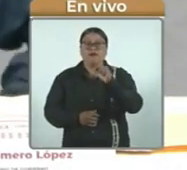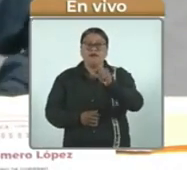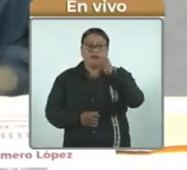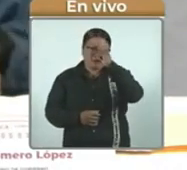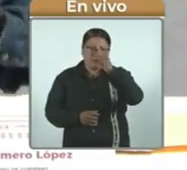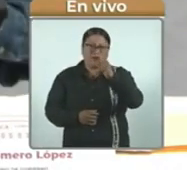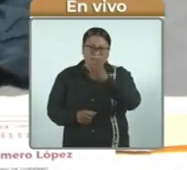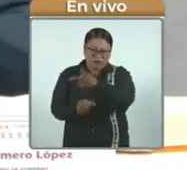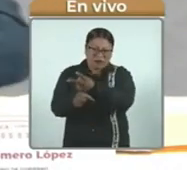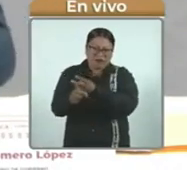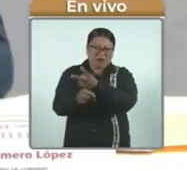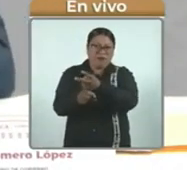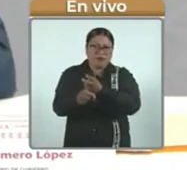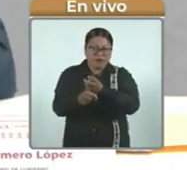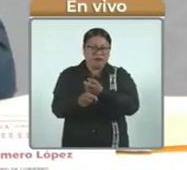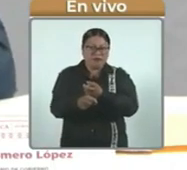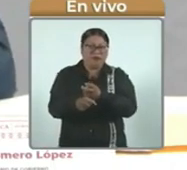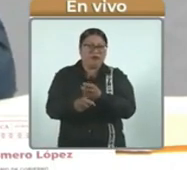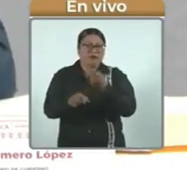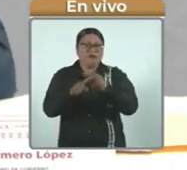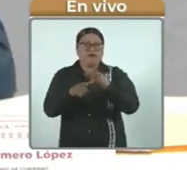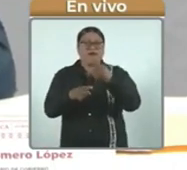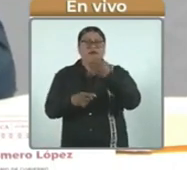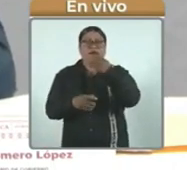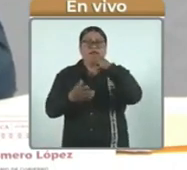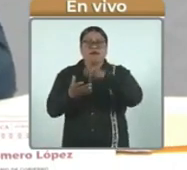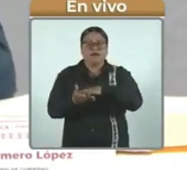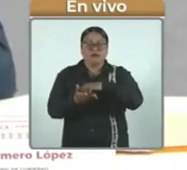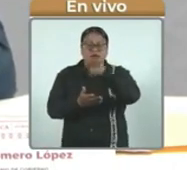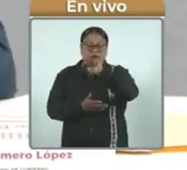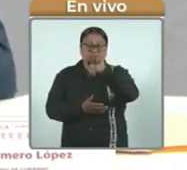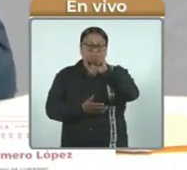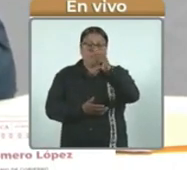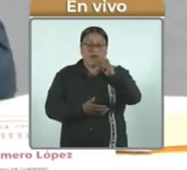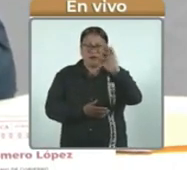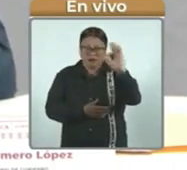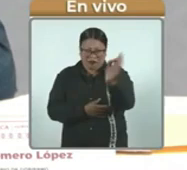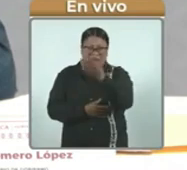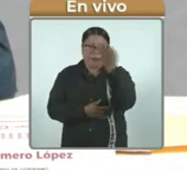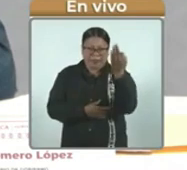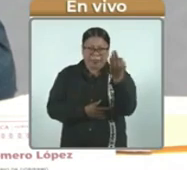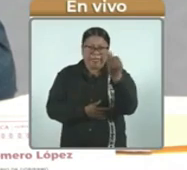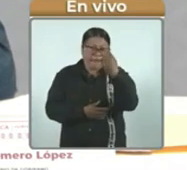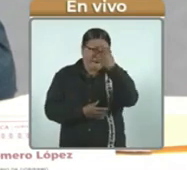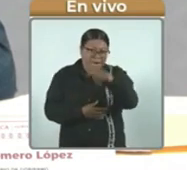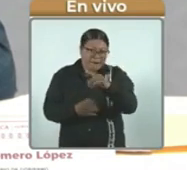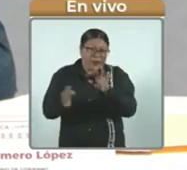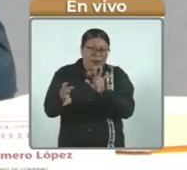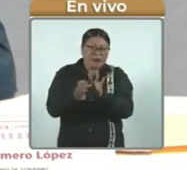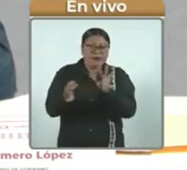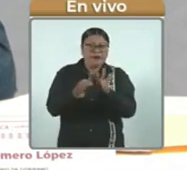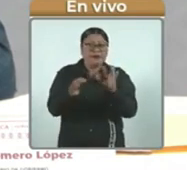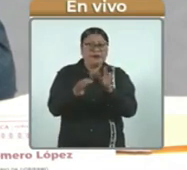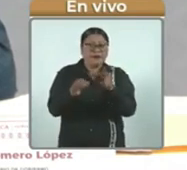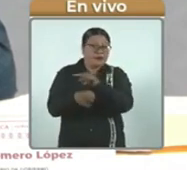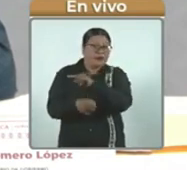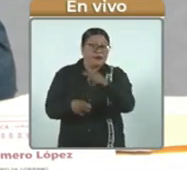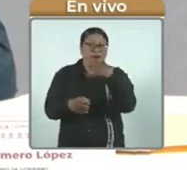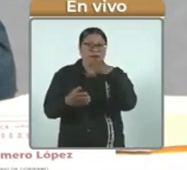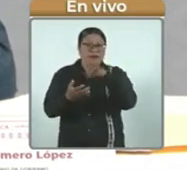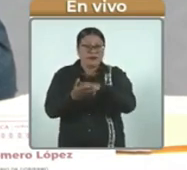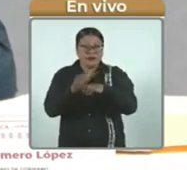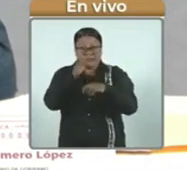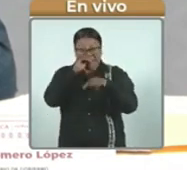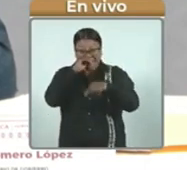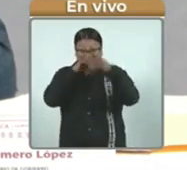convocatoria de la Secretaría de Seguridad Pública Federal para que se les dé a conocer a todos los secretarios de Seguridad Pública